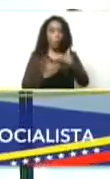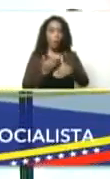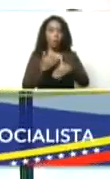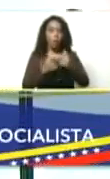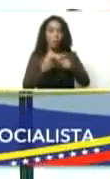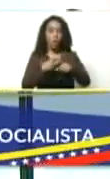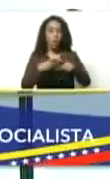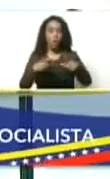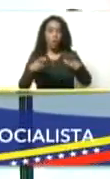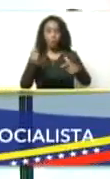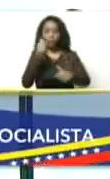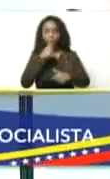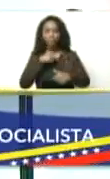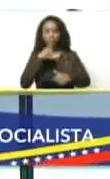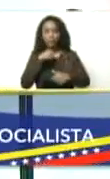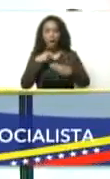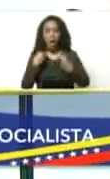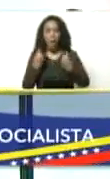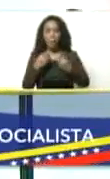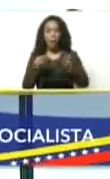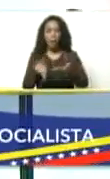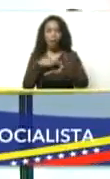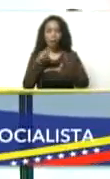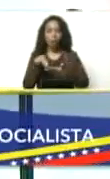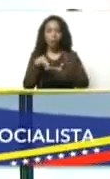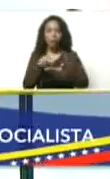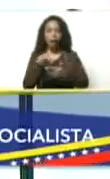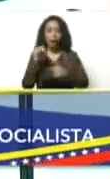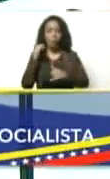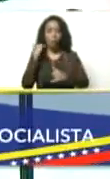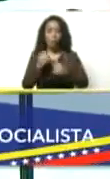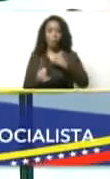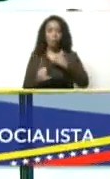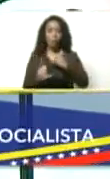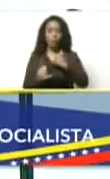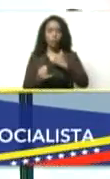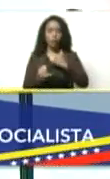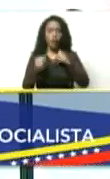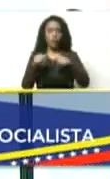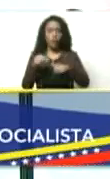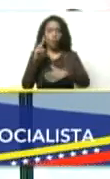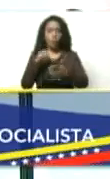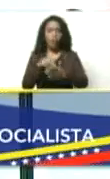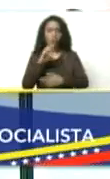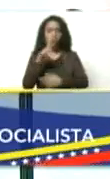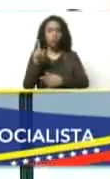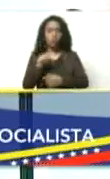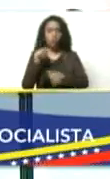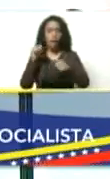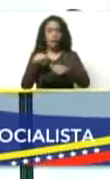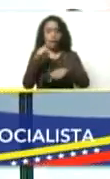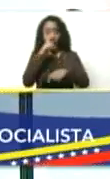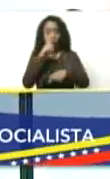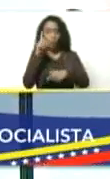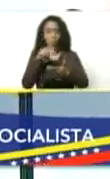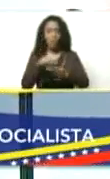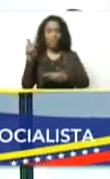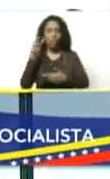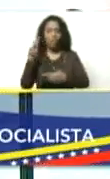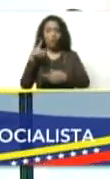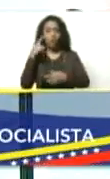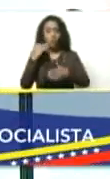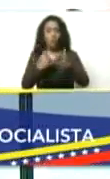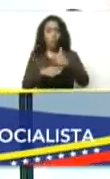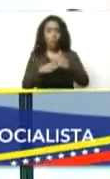progresiva y sostenida de la economía nacional en el último semestre del 2021 y este año 2022, que es lo que vamos